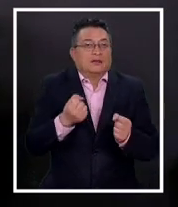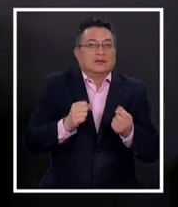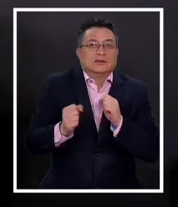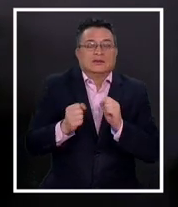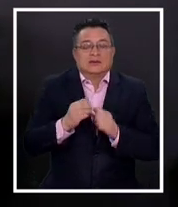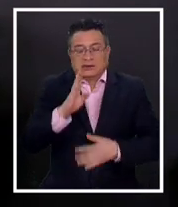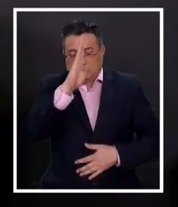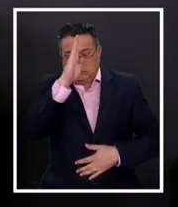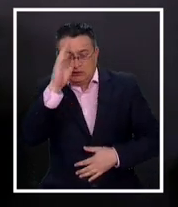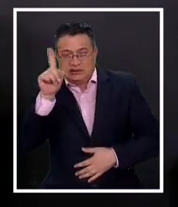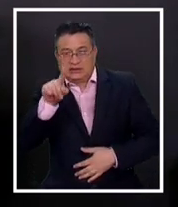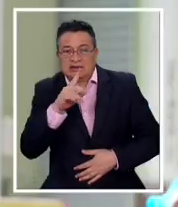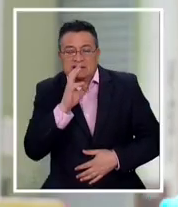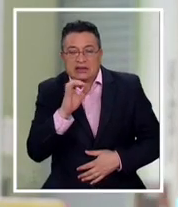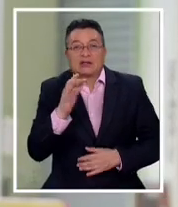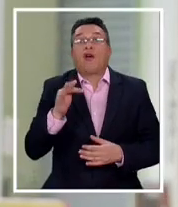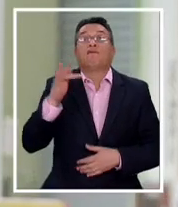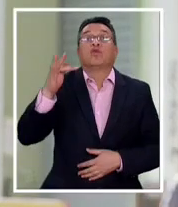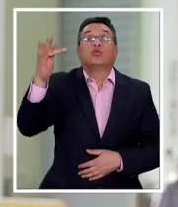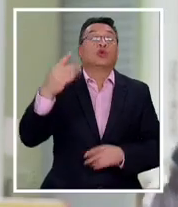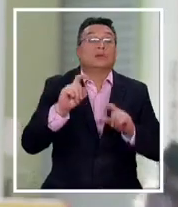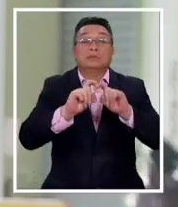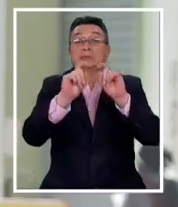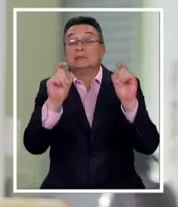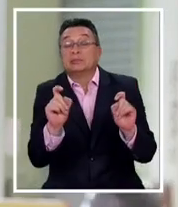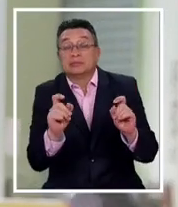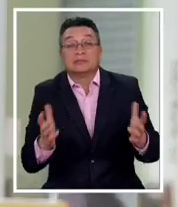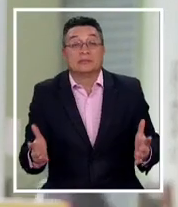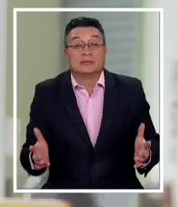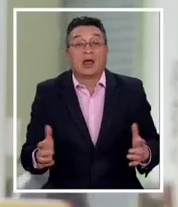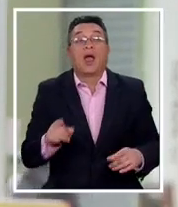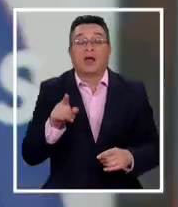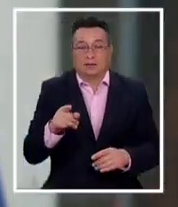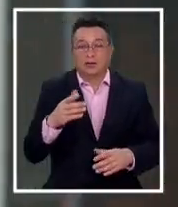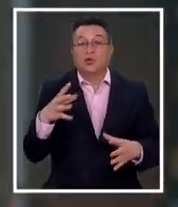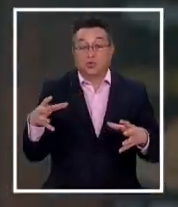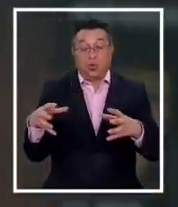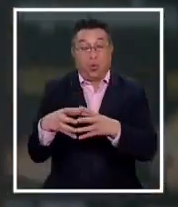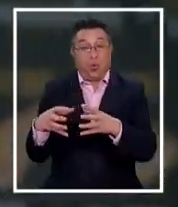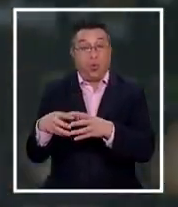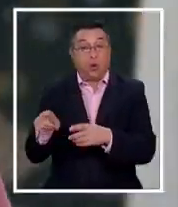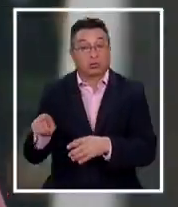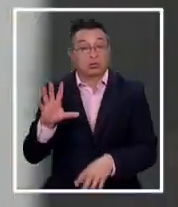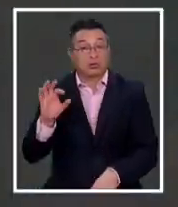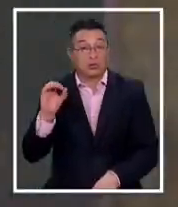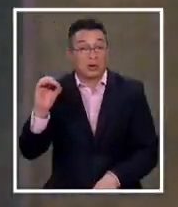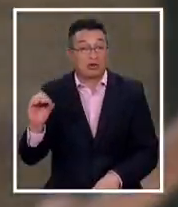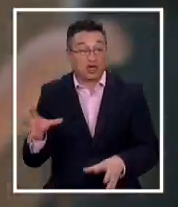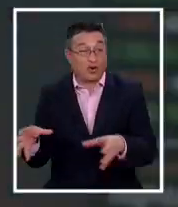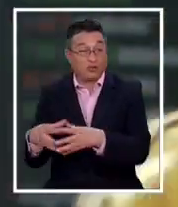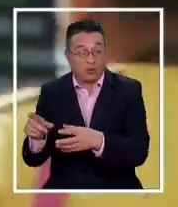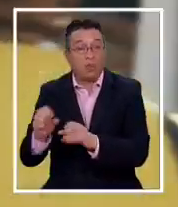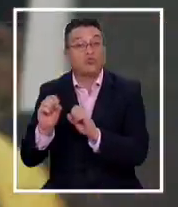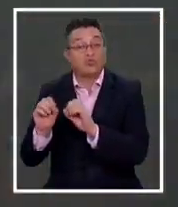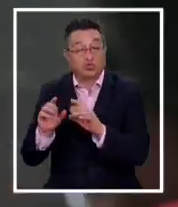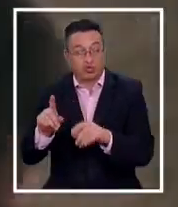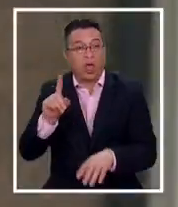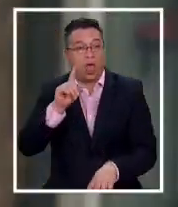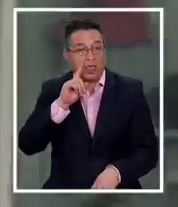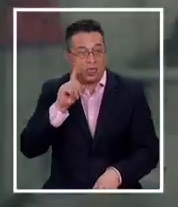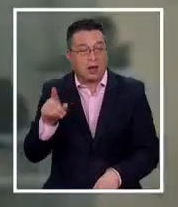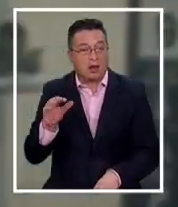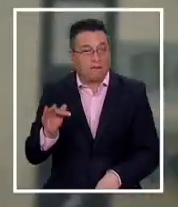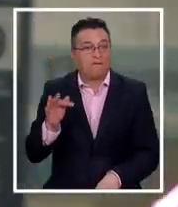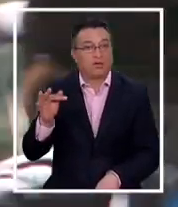ansiedad, estrés, incertidumbre también. Un desafío preocupante porque de ese grupo que dice sentirse agobiado, varios tienen el potencial